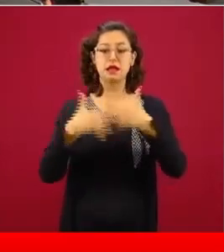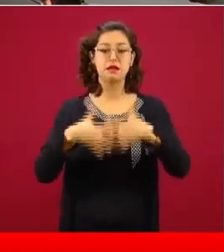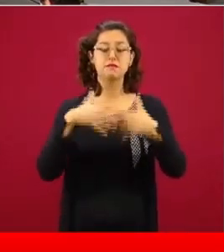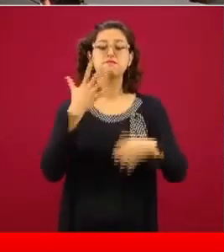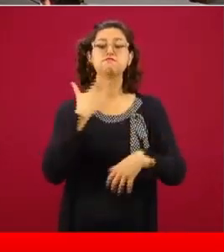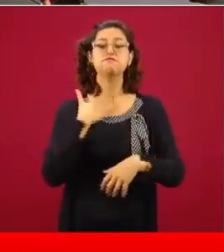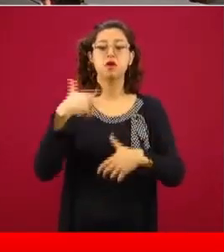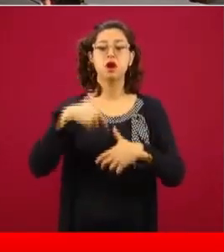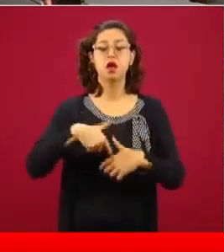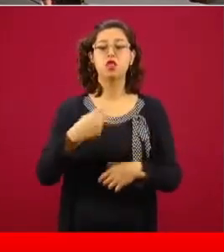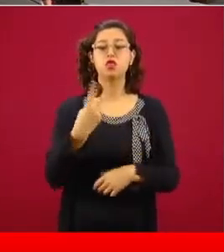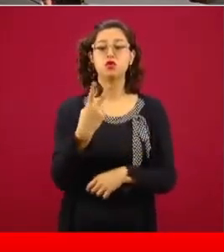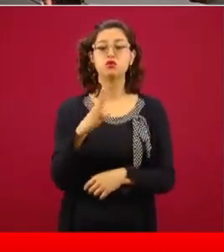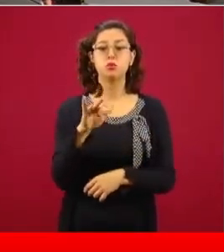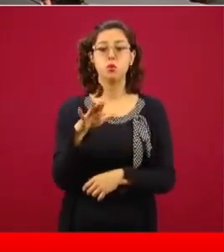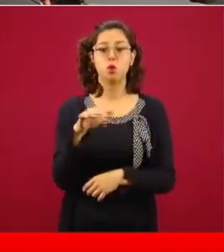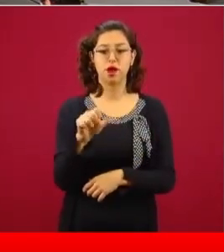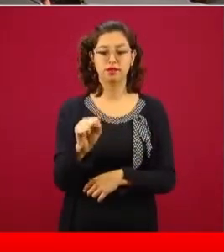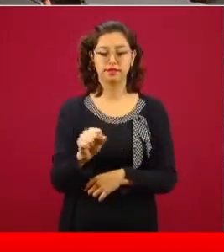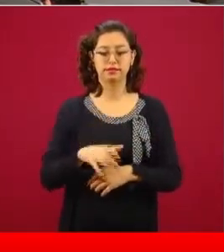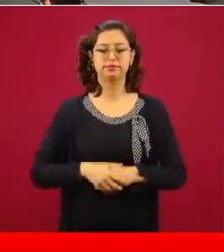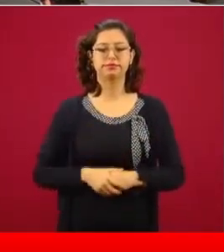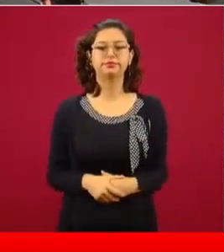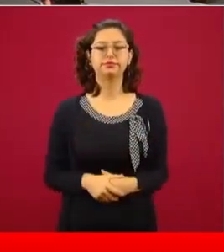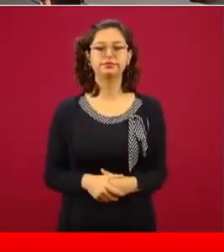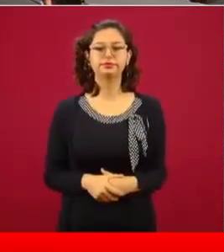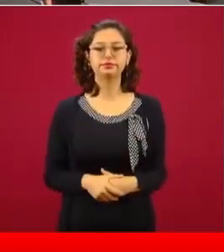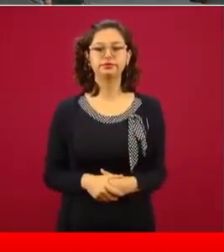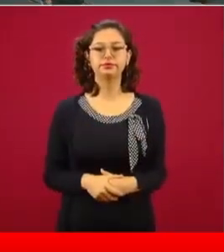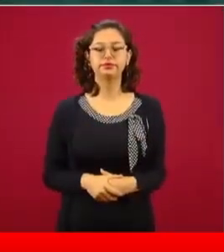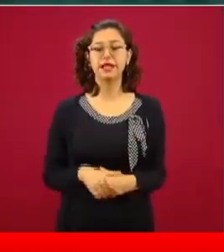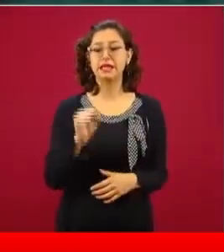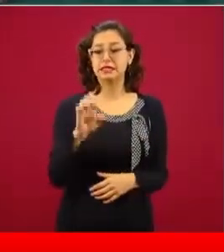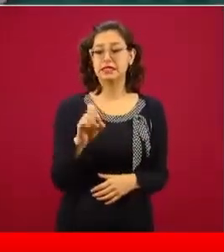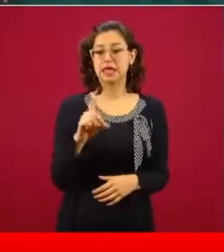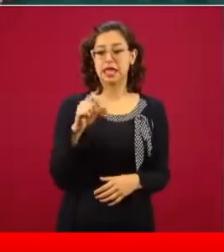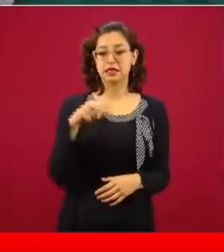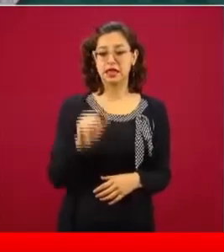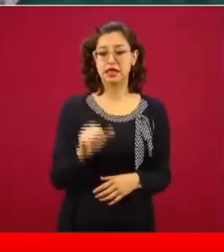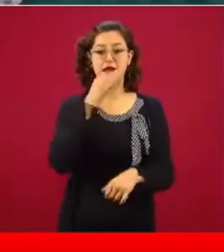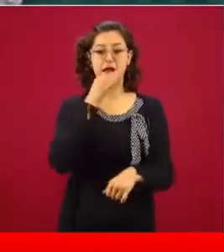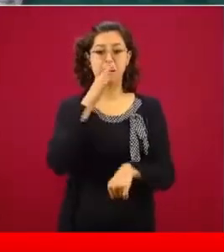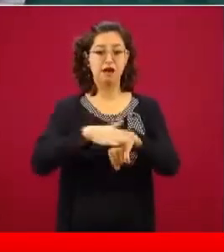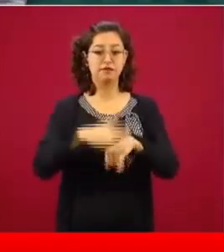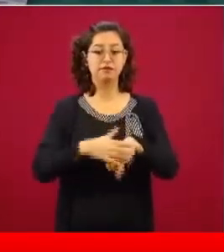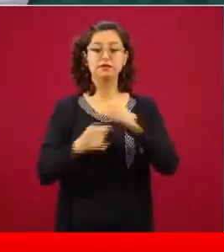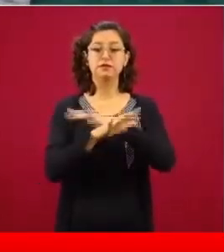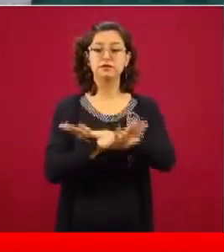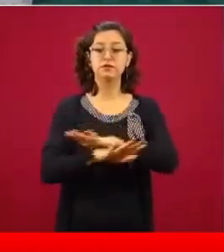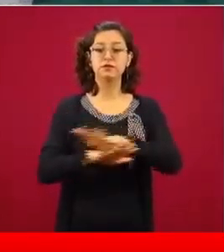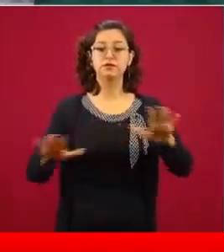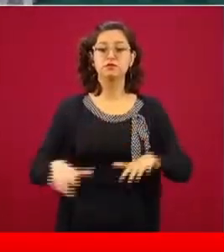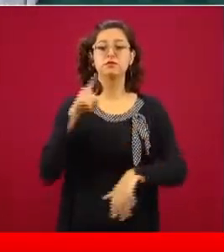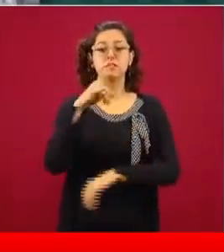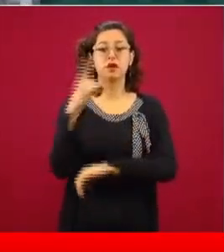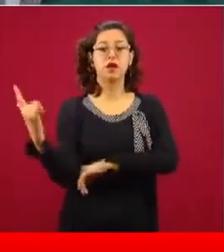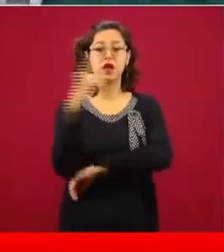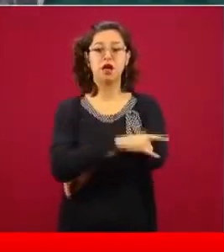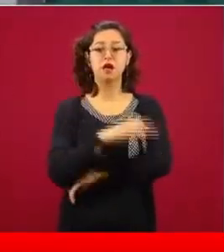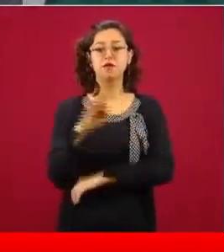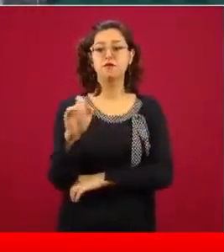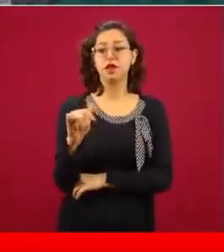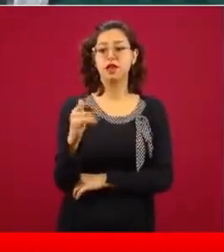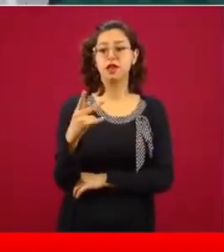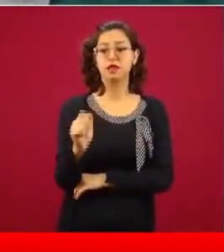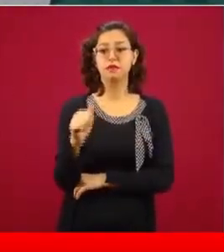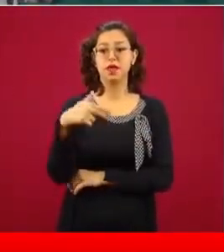Tabasco. La Secretaría de la Defensa Nacional informa los avances en la construcción del Aeropuerto Internacional Felipe Ángeles